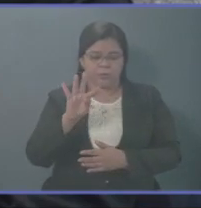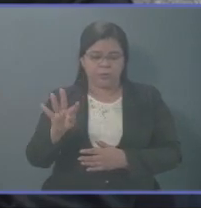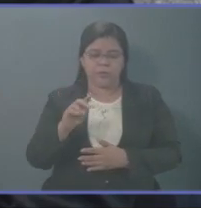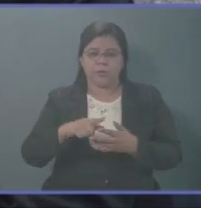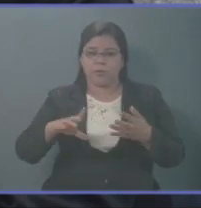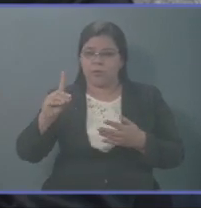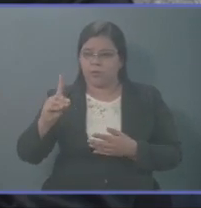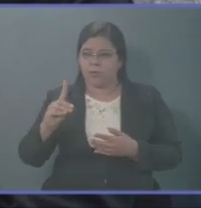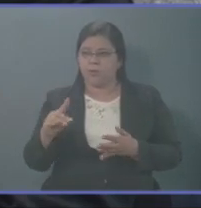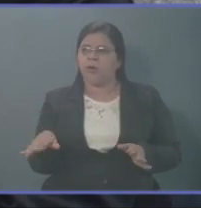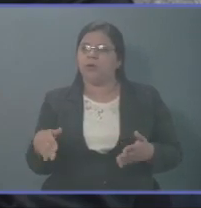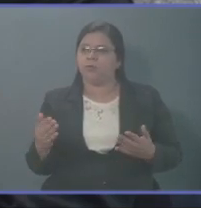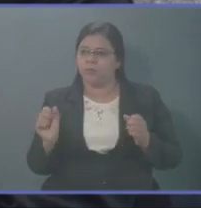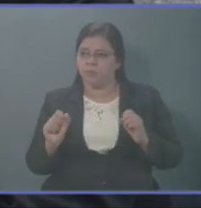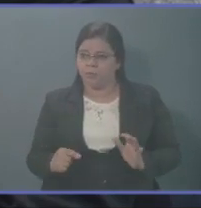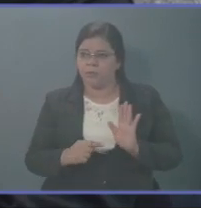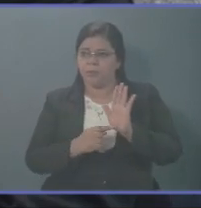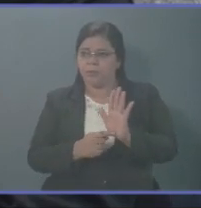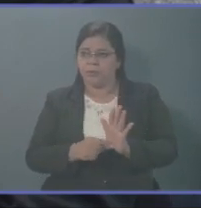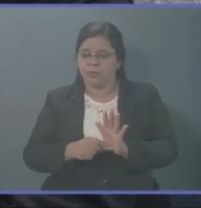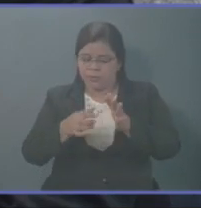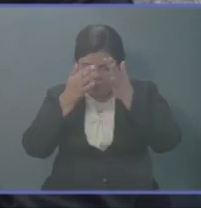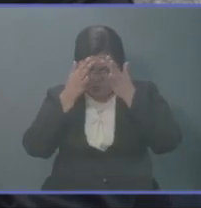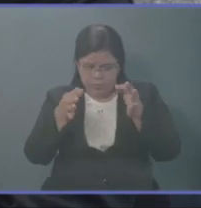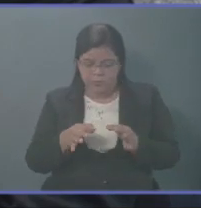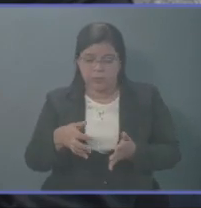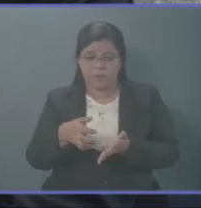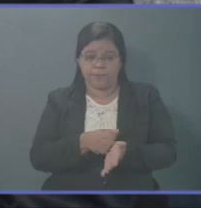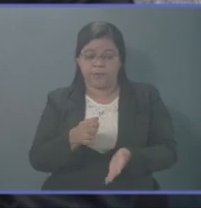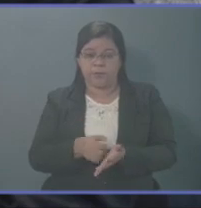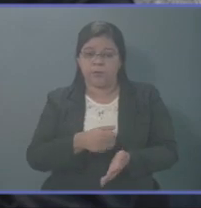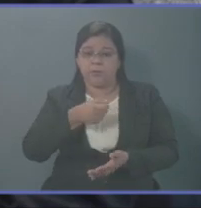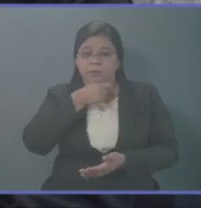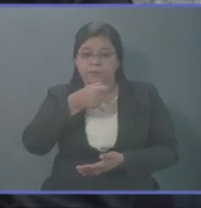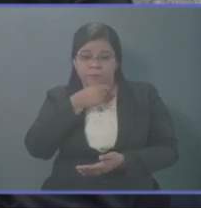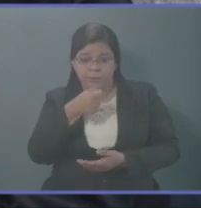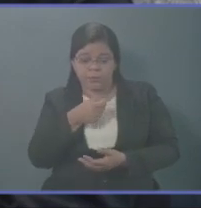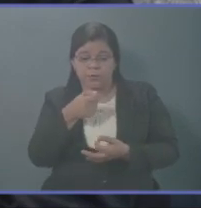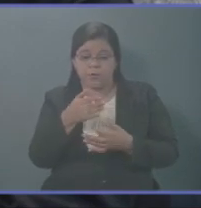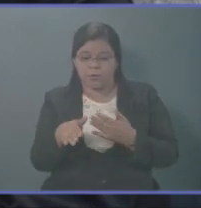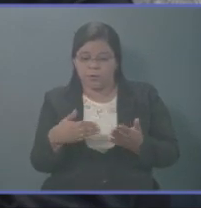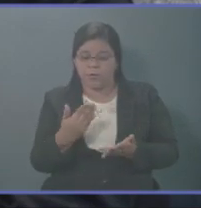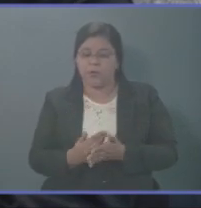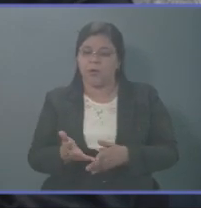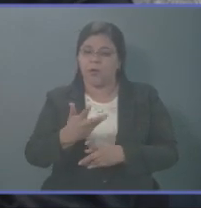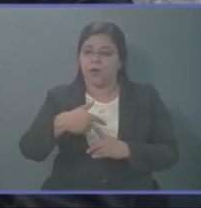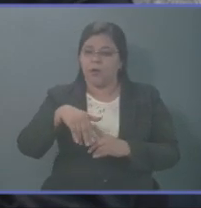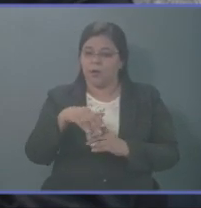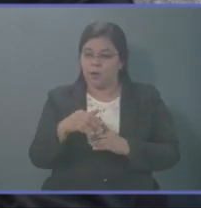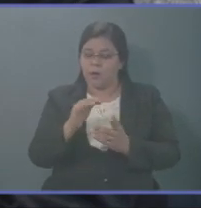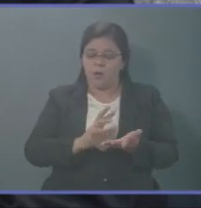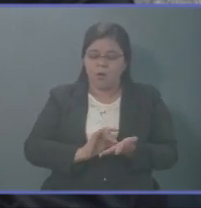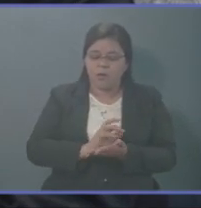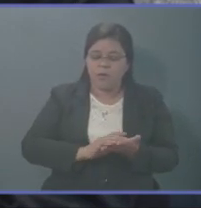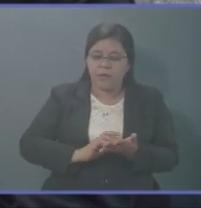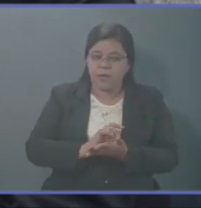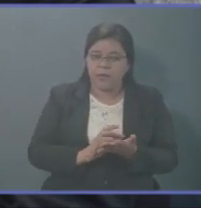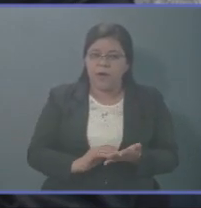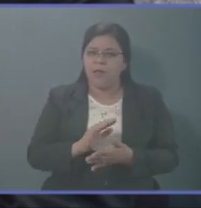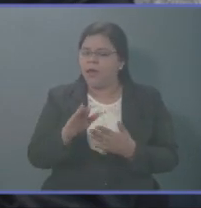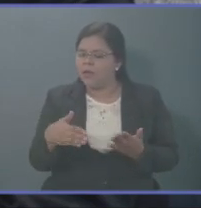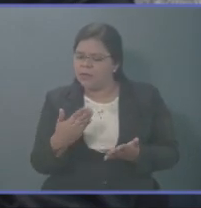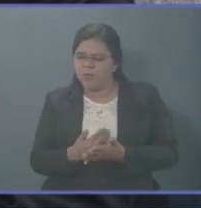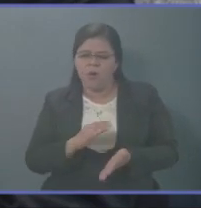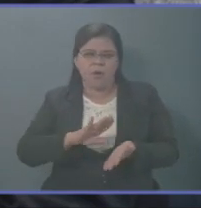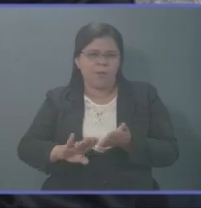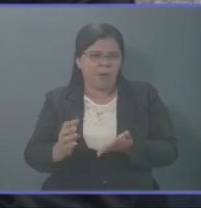Tributario para presentar el dictamen fiscal conjuntamente con el informe fiscal, los estados financieros, las conciliaciones tributarias e